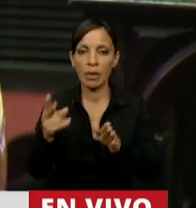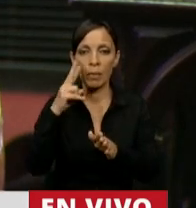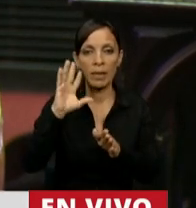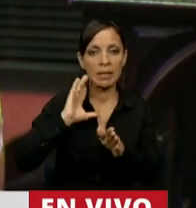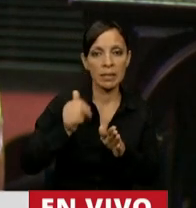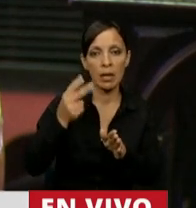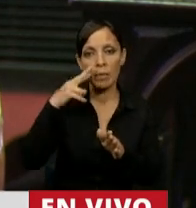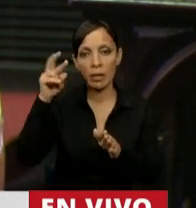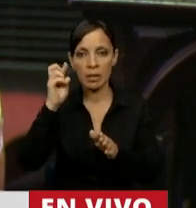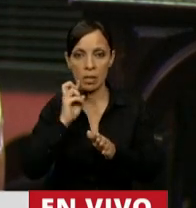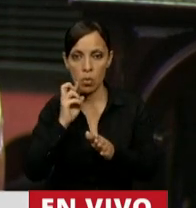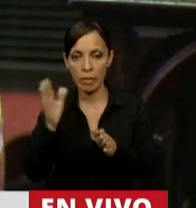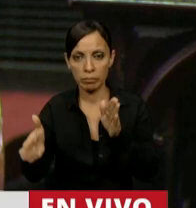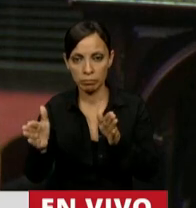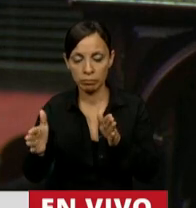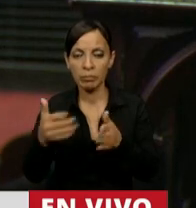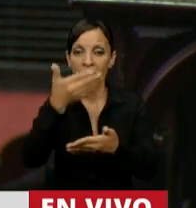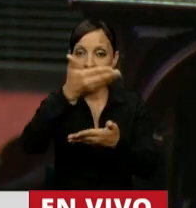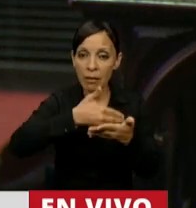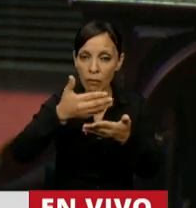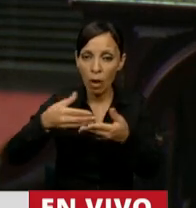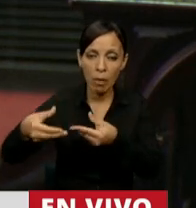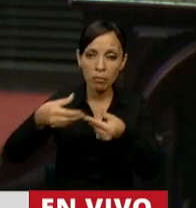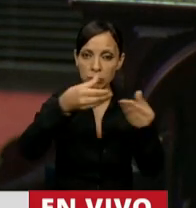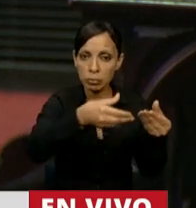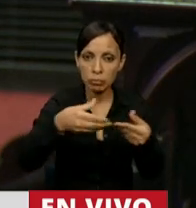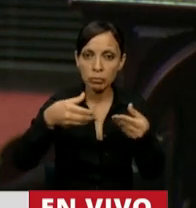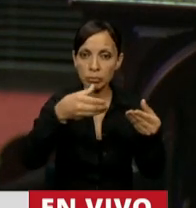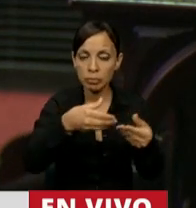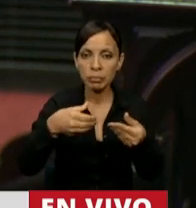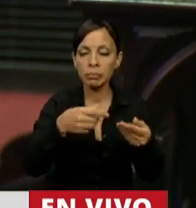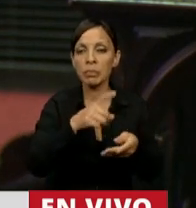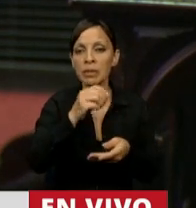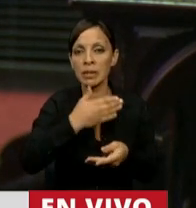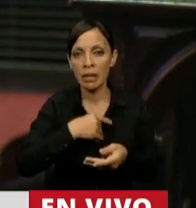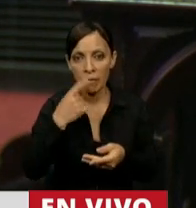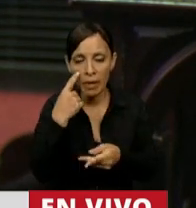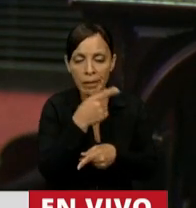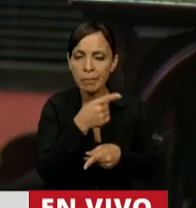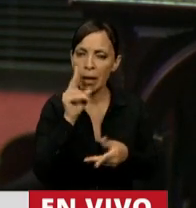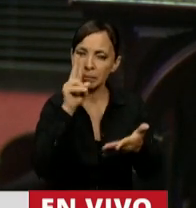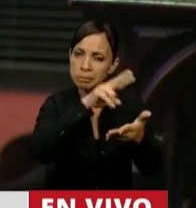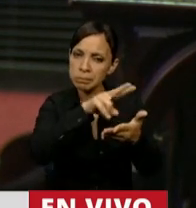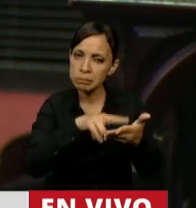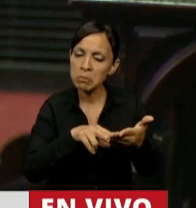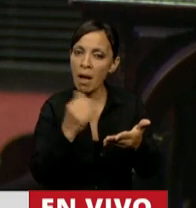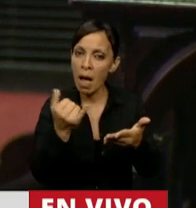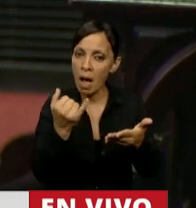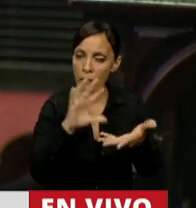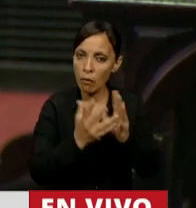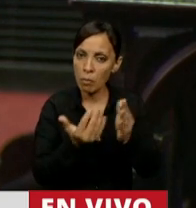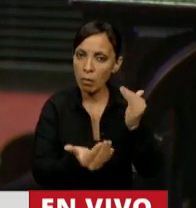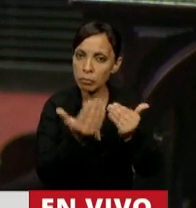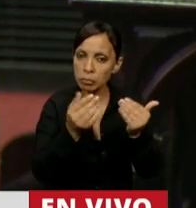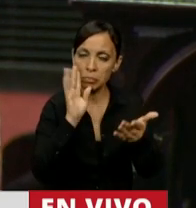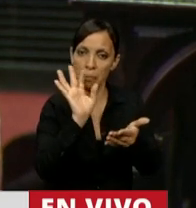2016-2019. Todos esos informes, presidente, ante el CFI, se pueden observar y que